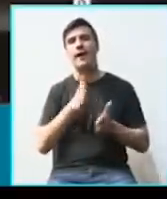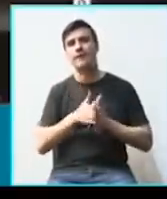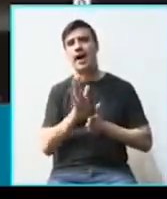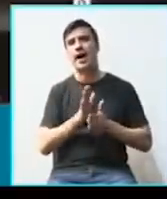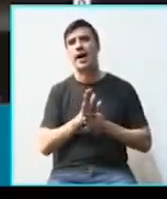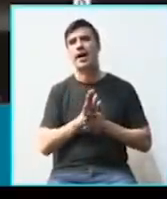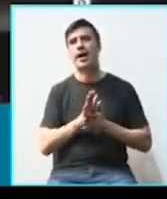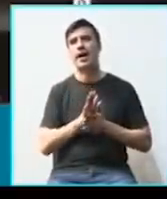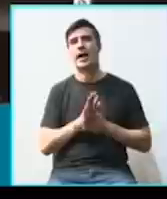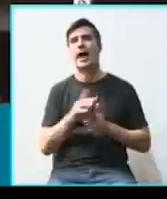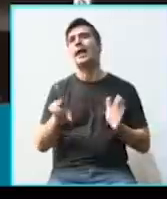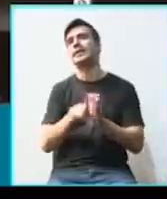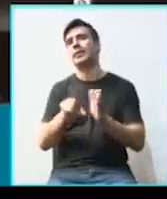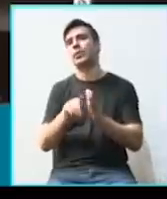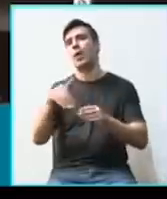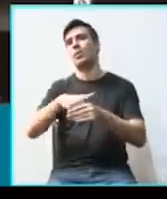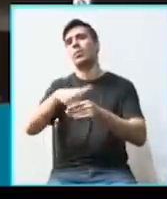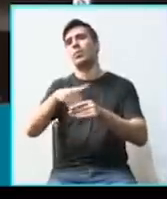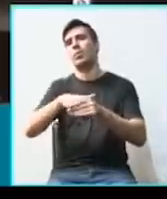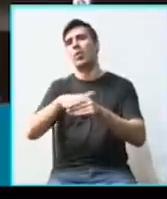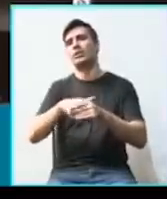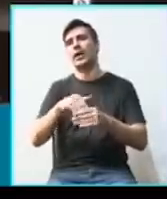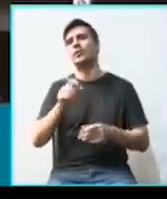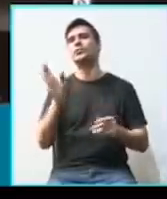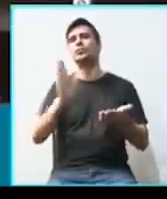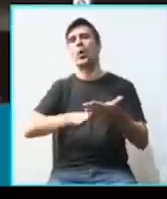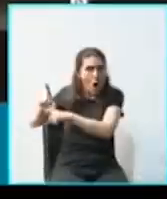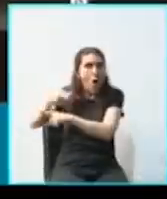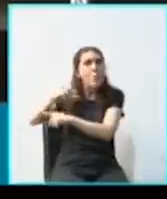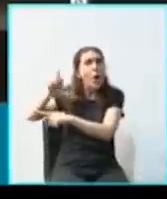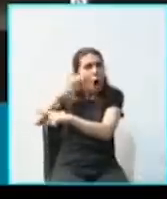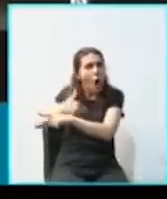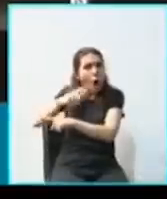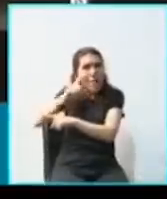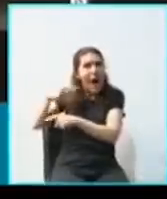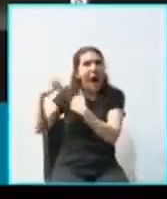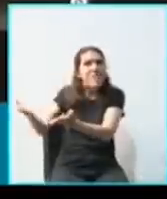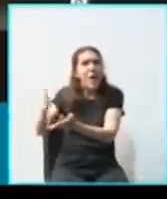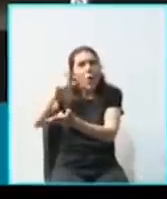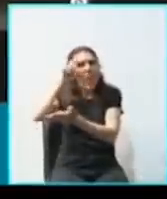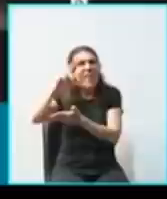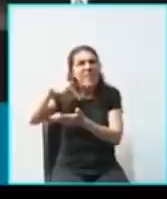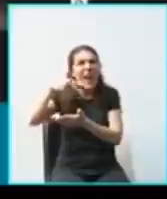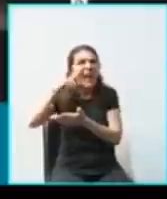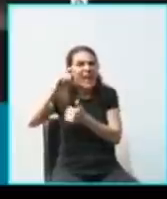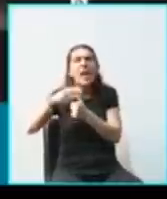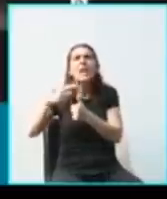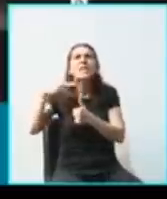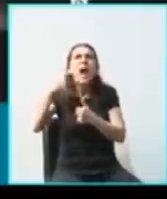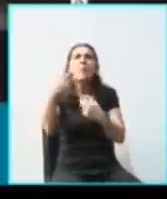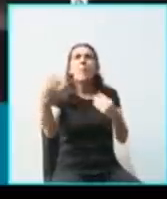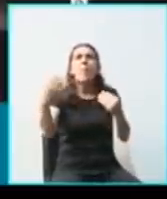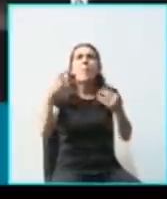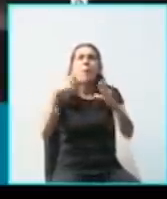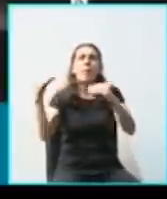la legislatura vote el rejado de la Plaza de Mayo. O no escuchamos todo el tiempo a Bernie y a Patricia Bullrich cómo se tiran